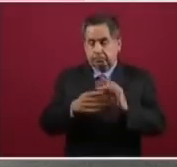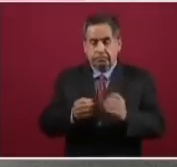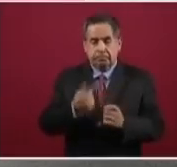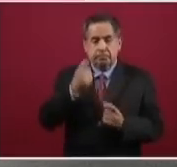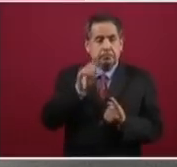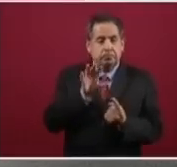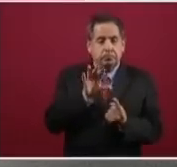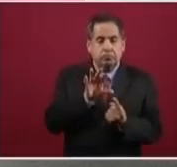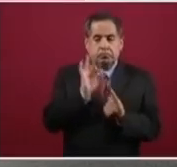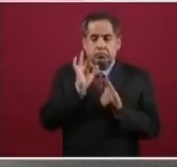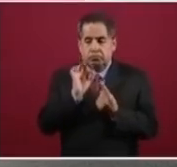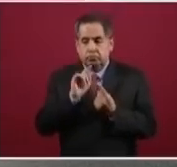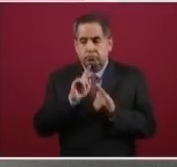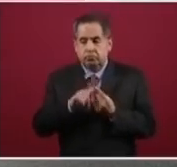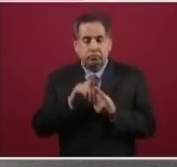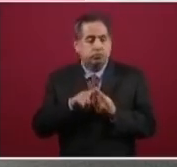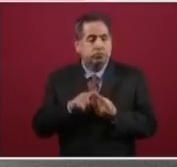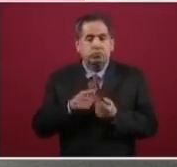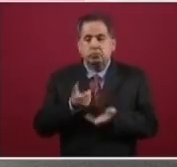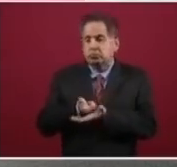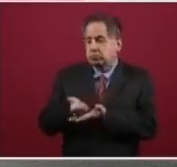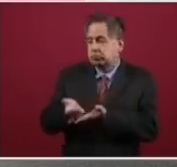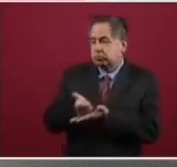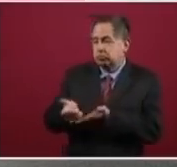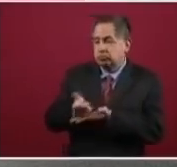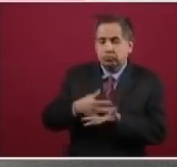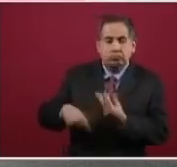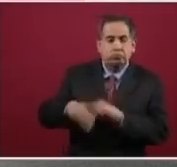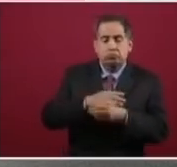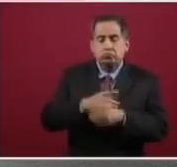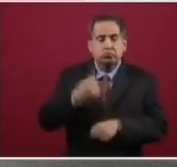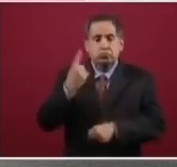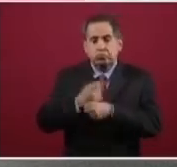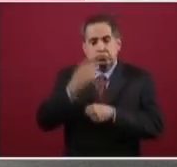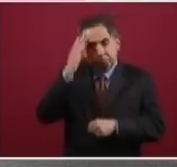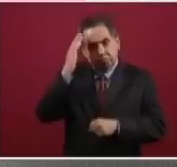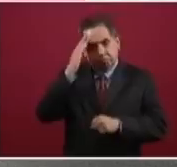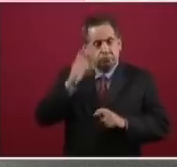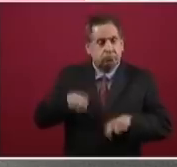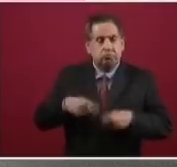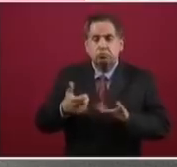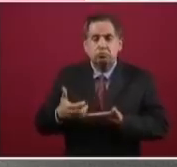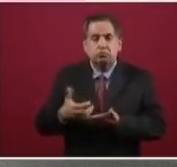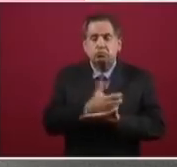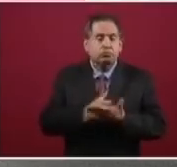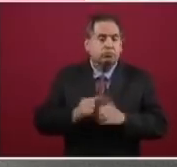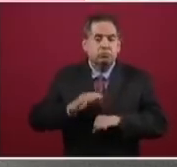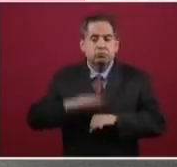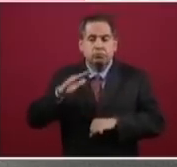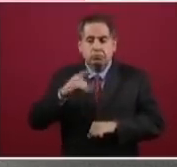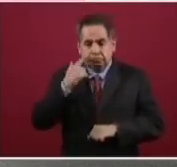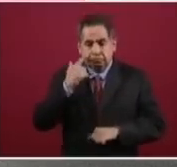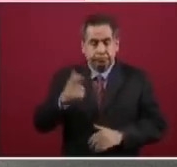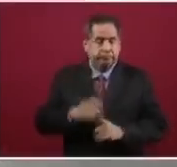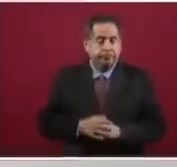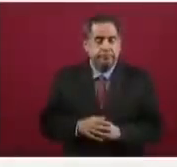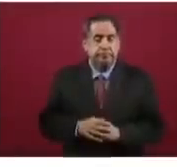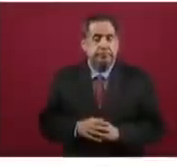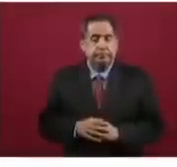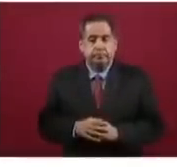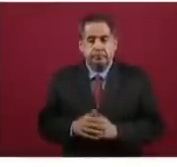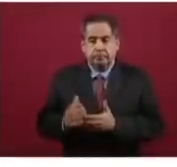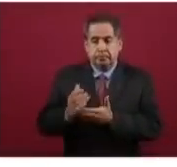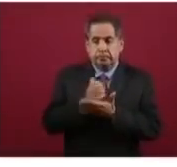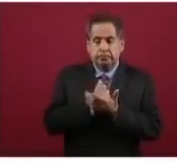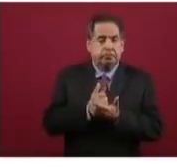que se determina es el financiamiento que está asociado al superávit primario estas son las los superávits y déficits